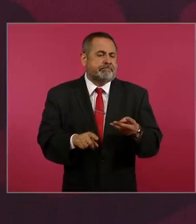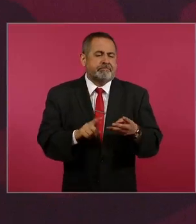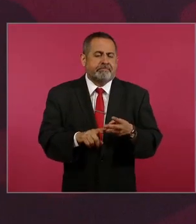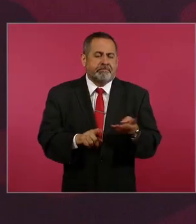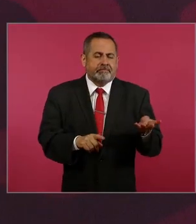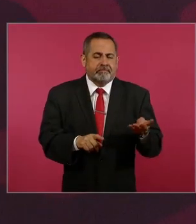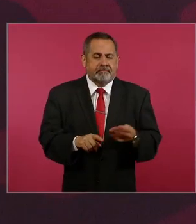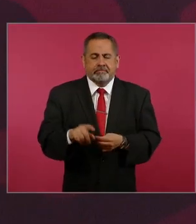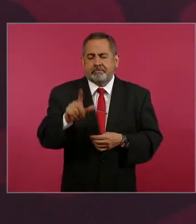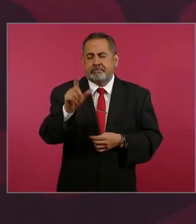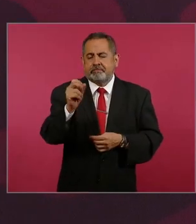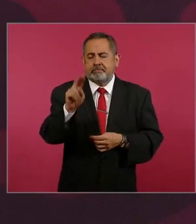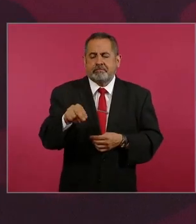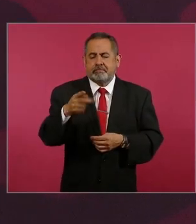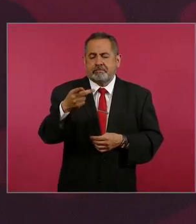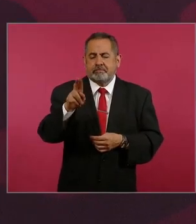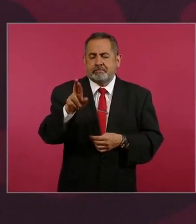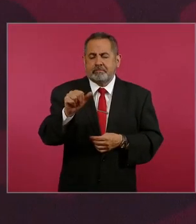John Krause,